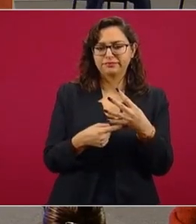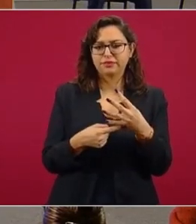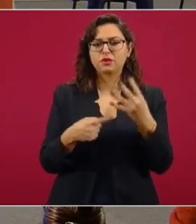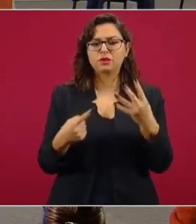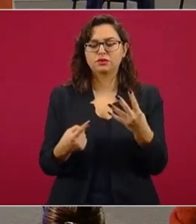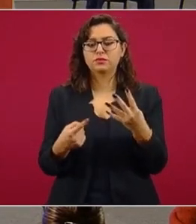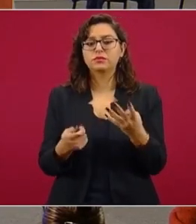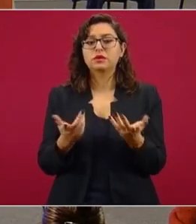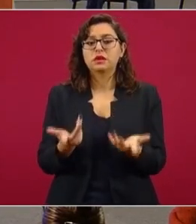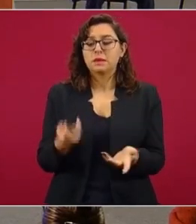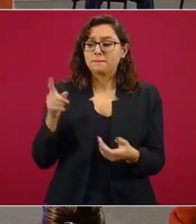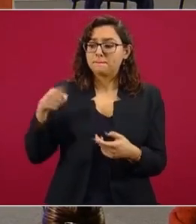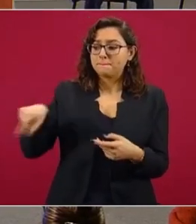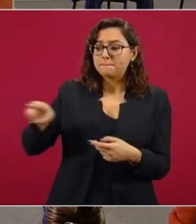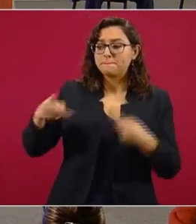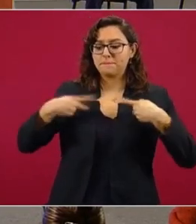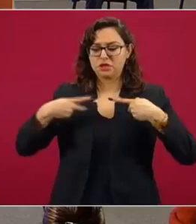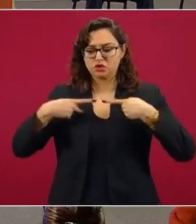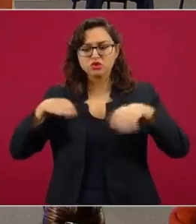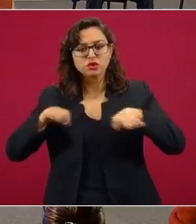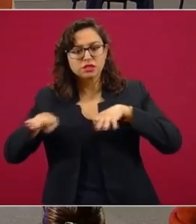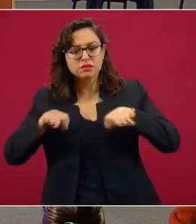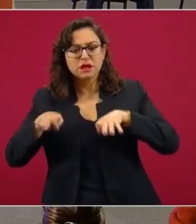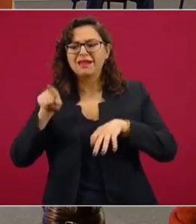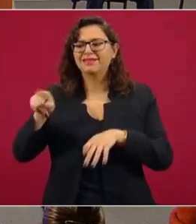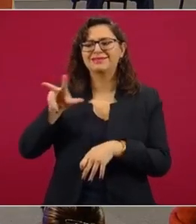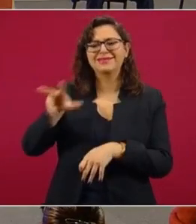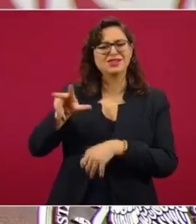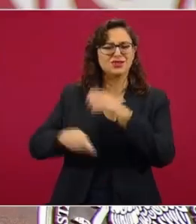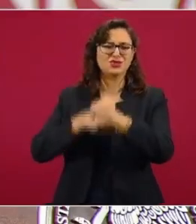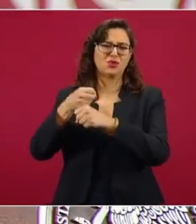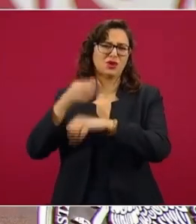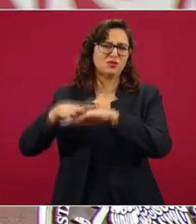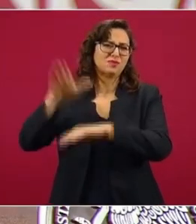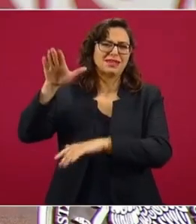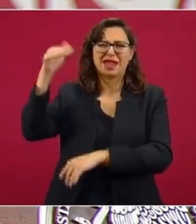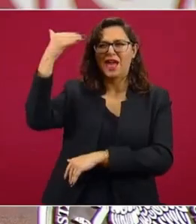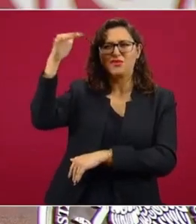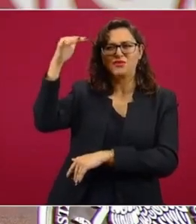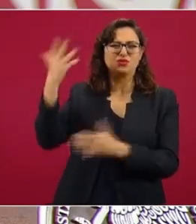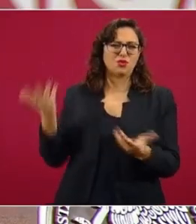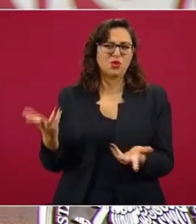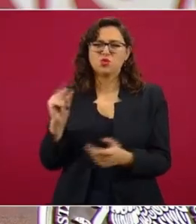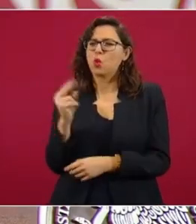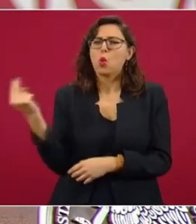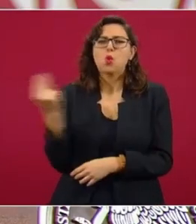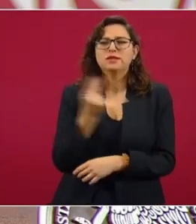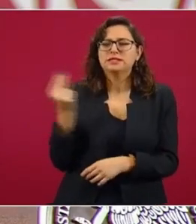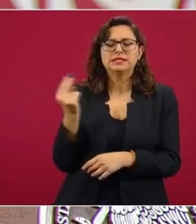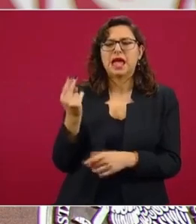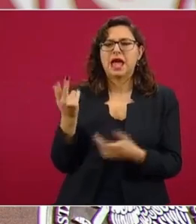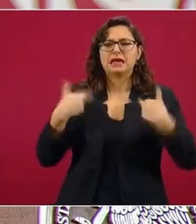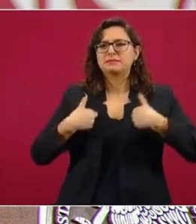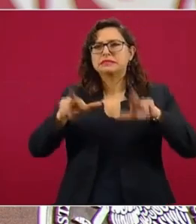con el reconocimiento del trabajador como mayor de edad, como un trabajador que no necesita un tutelaje y que se amplía